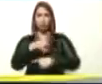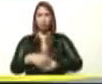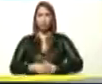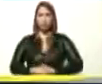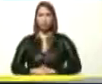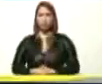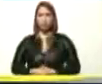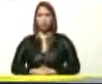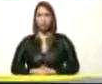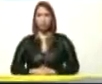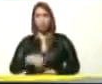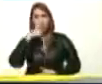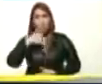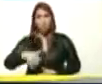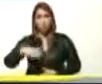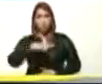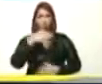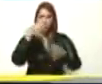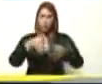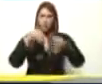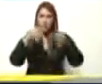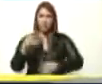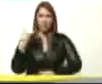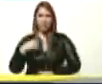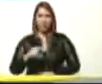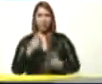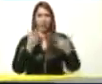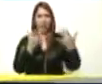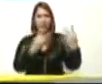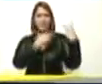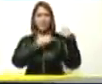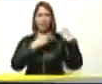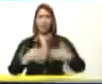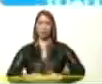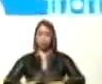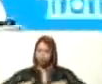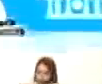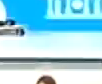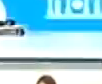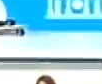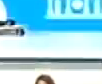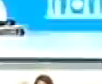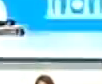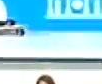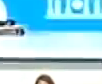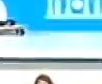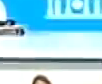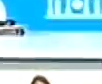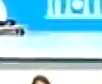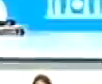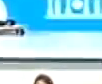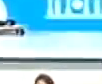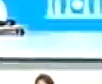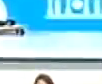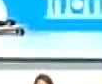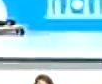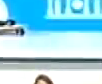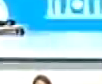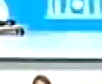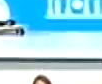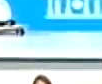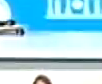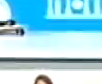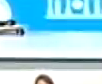que el pueblo siempre tenga la mano extendida que el pueblo siempre tenga a quien acudir